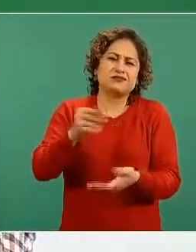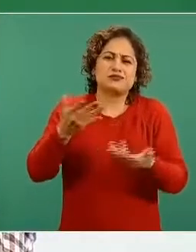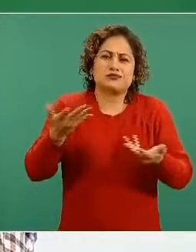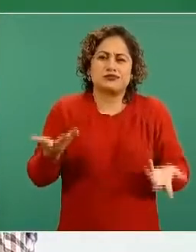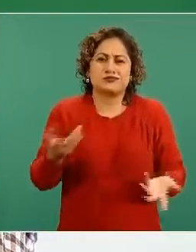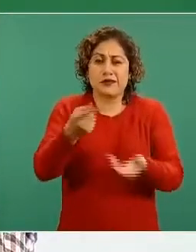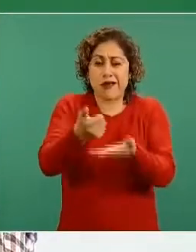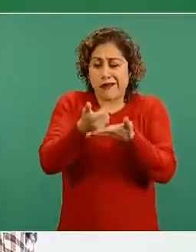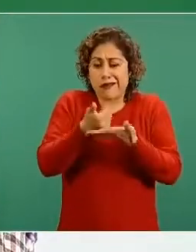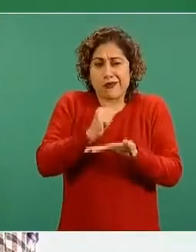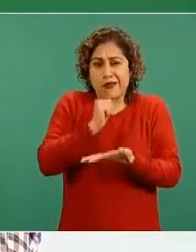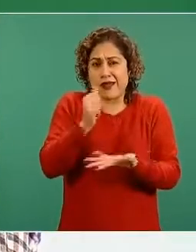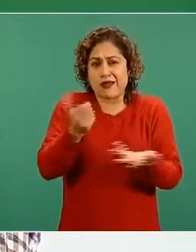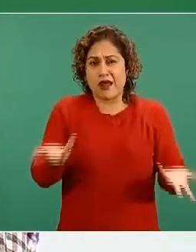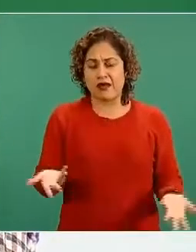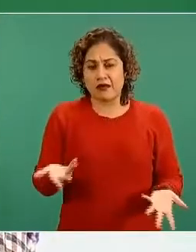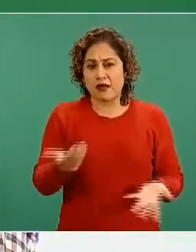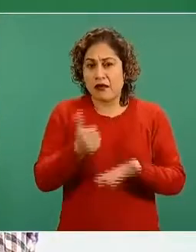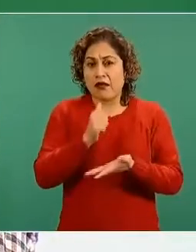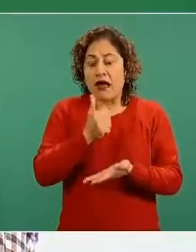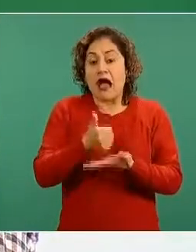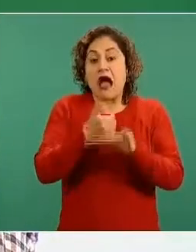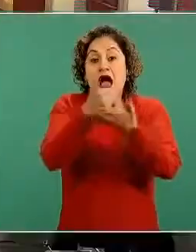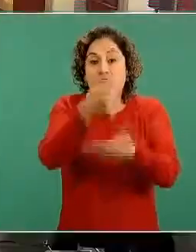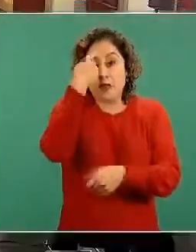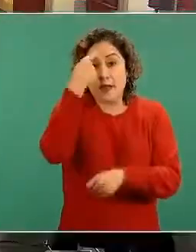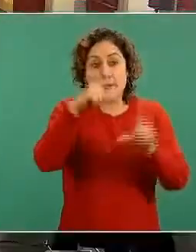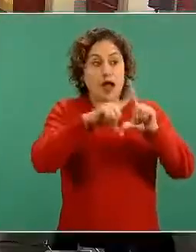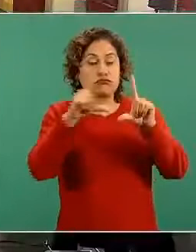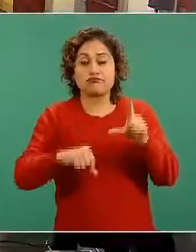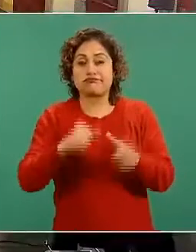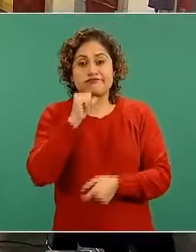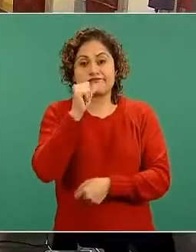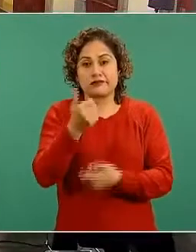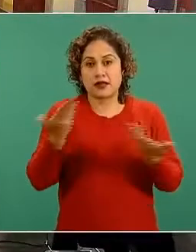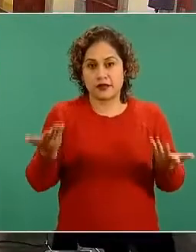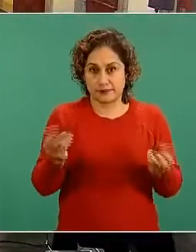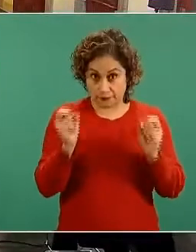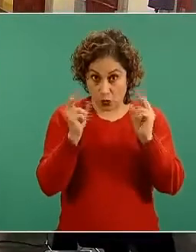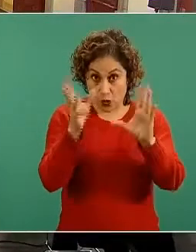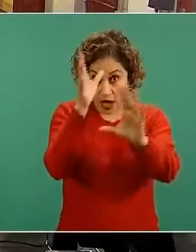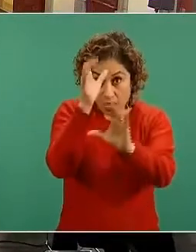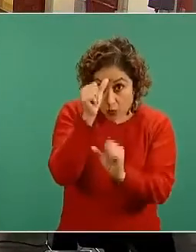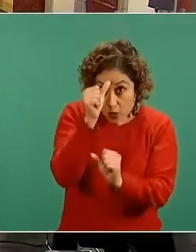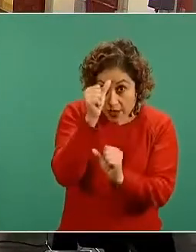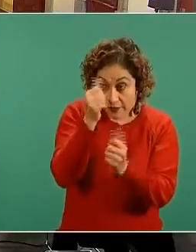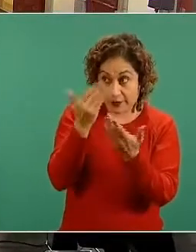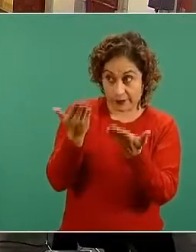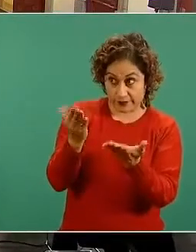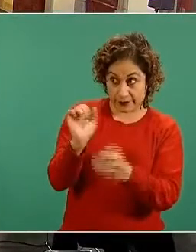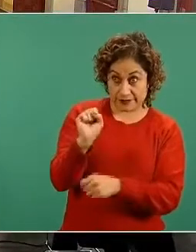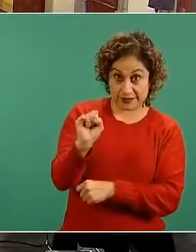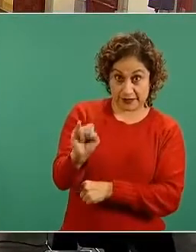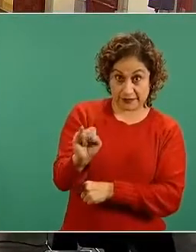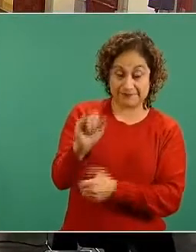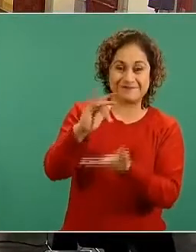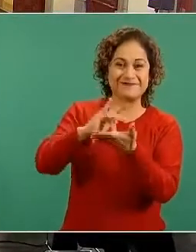país. Pero ayúdenos. ¿De acuerdo, Iris de Reforma?